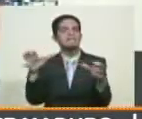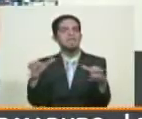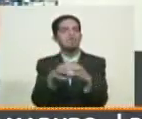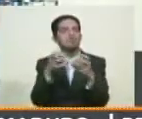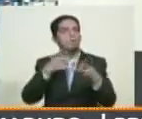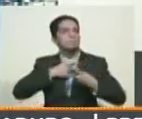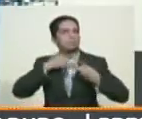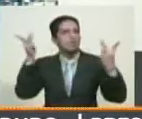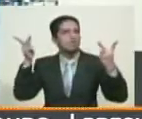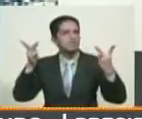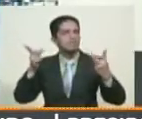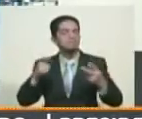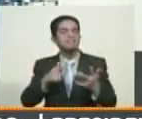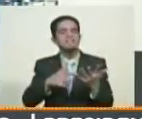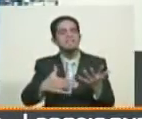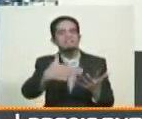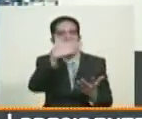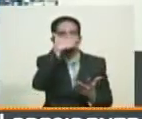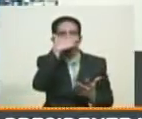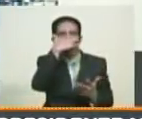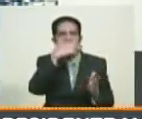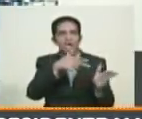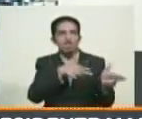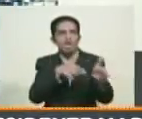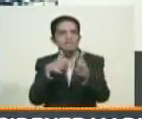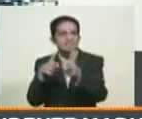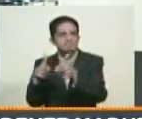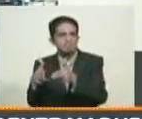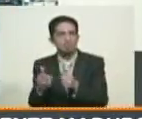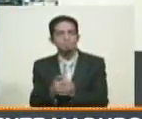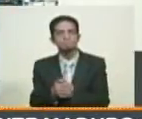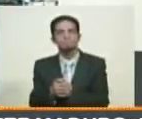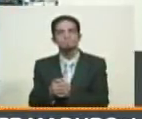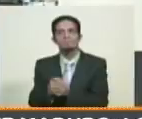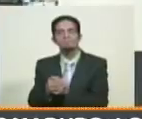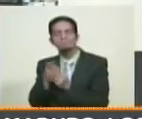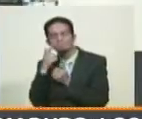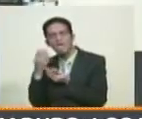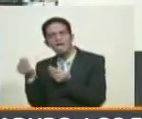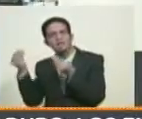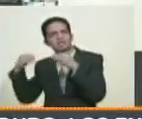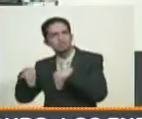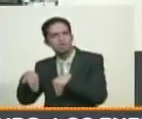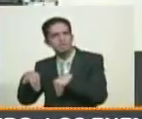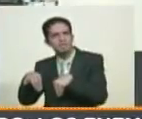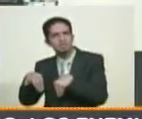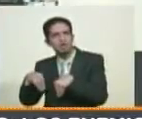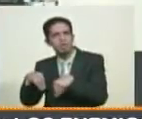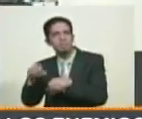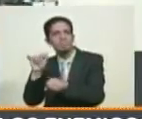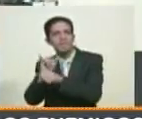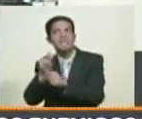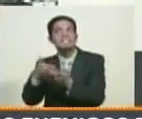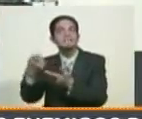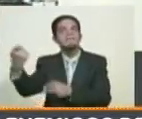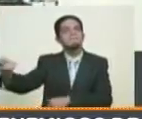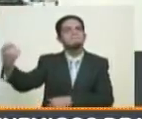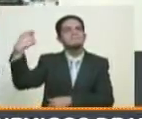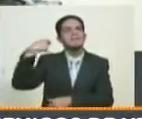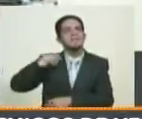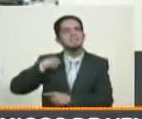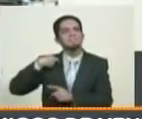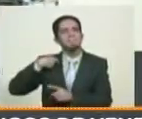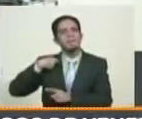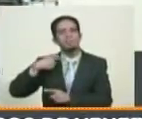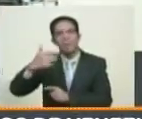públicas, terrorismo, asociación para delinquir y financiamiento al